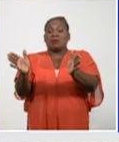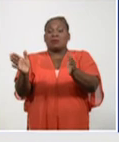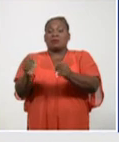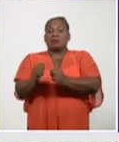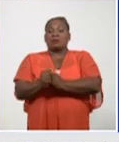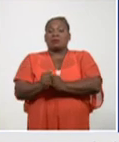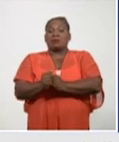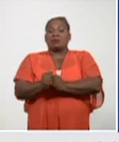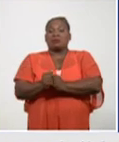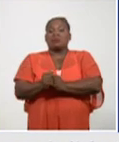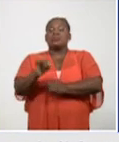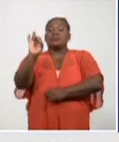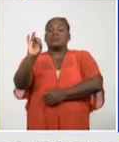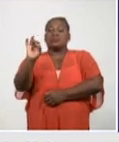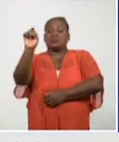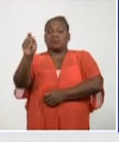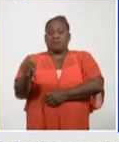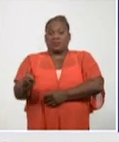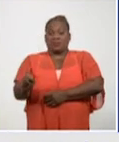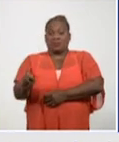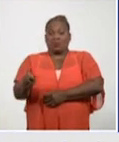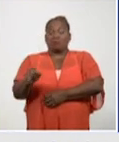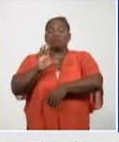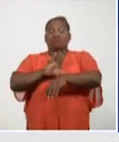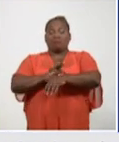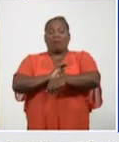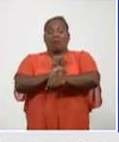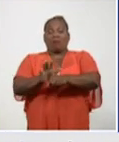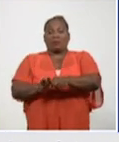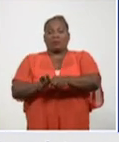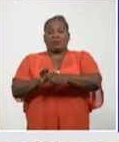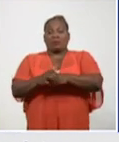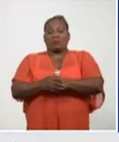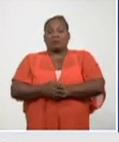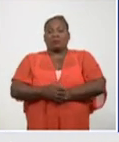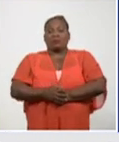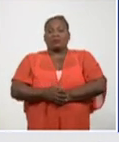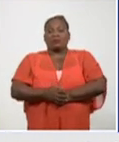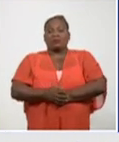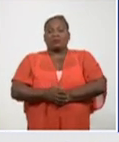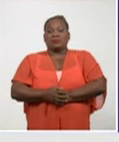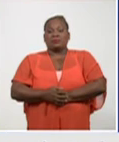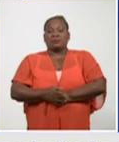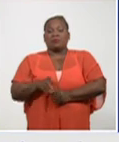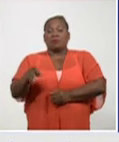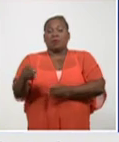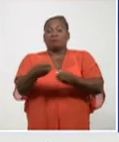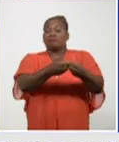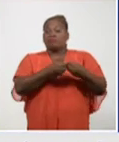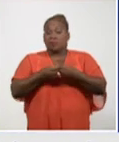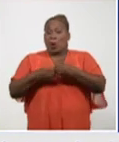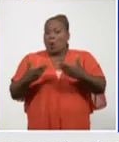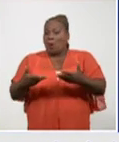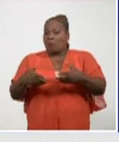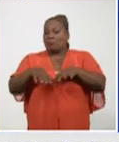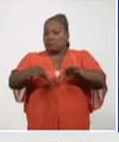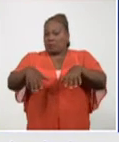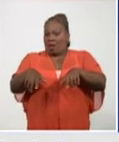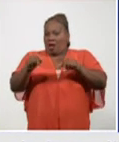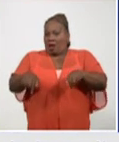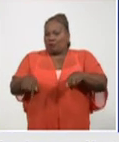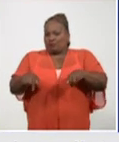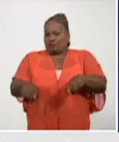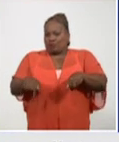confirman 7 personas con la COVID-19 adquirida por transmisión autóctona. En la provincia